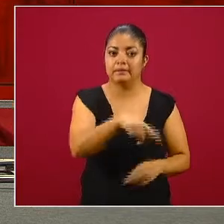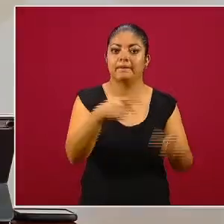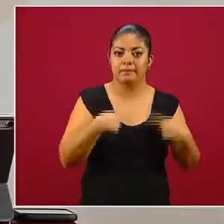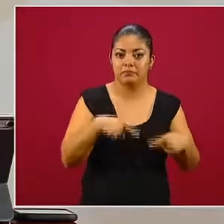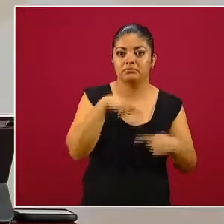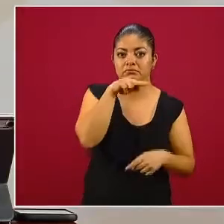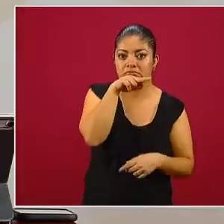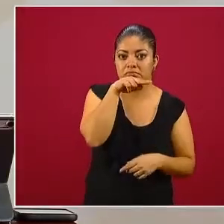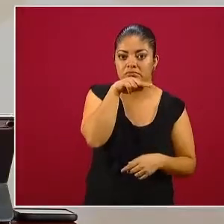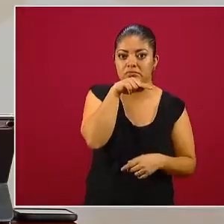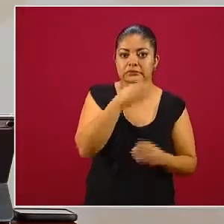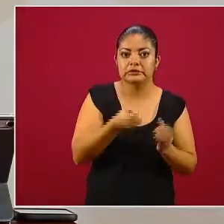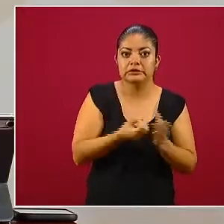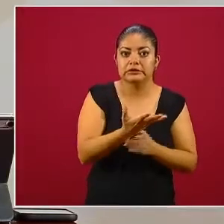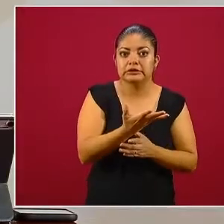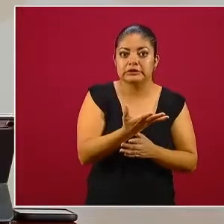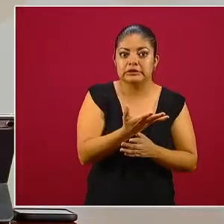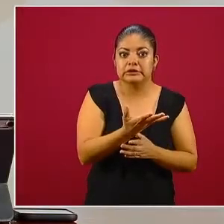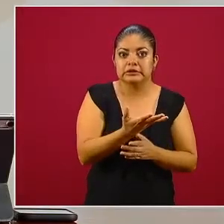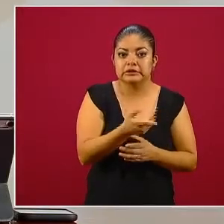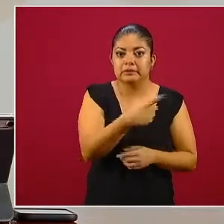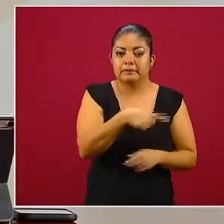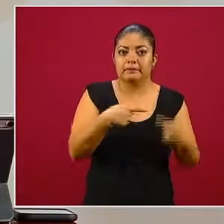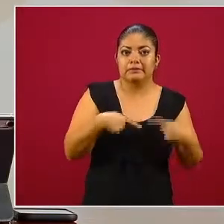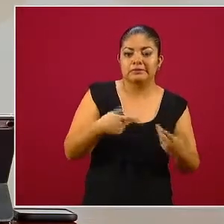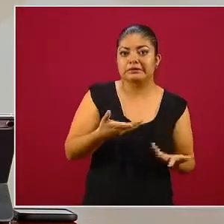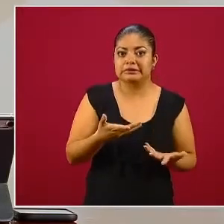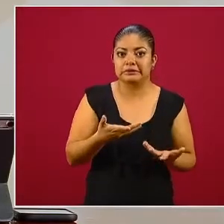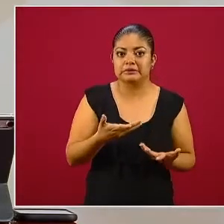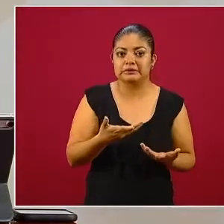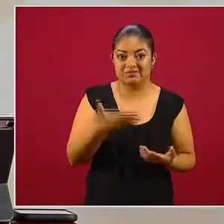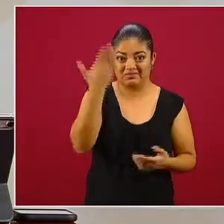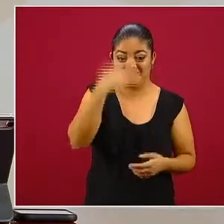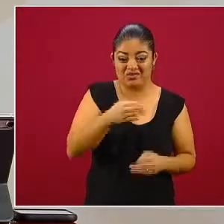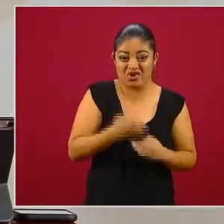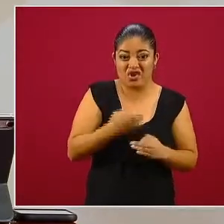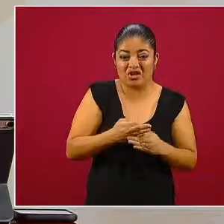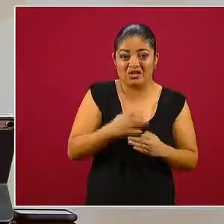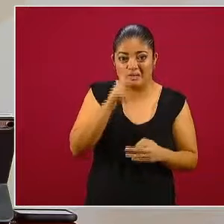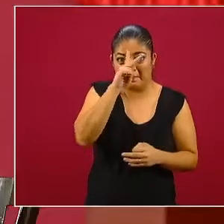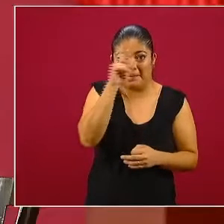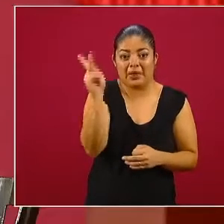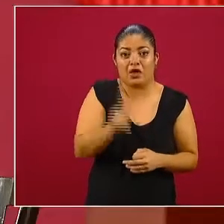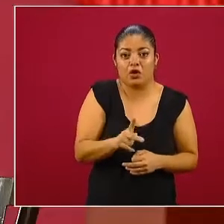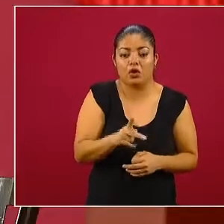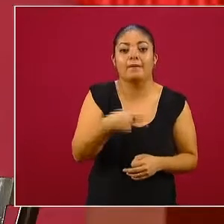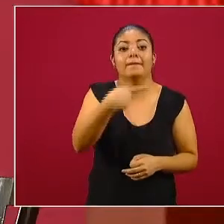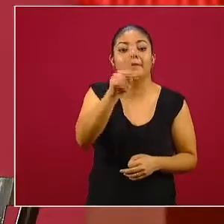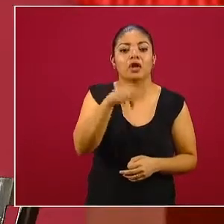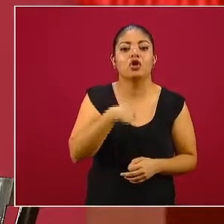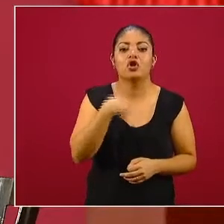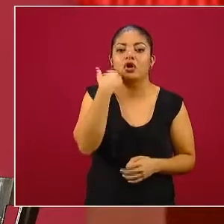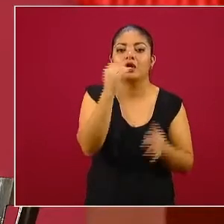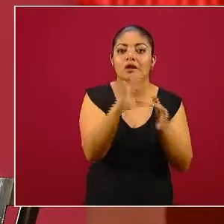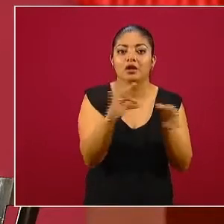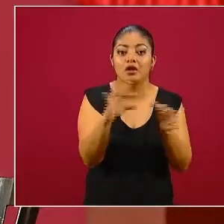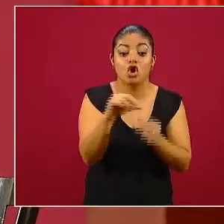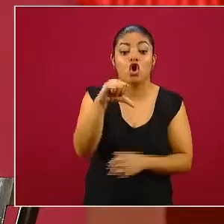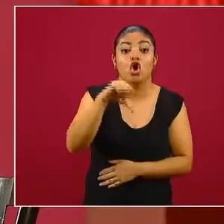escuchar que vamos a salir y escucharlo precisamente en el momento cumbre de la epidemia, pero les reitero, no es